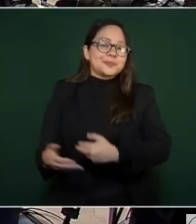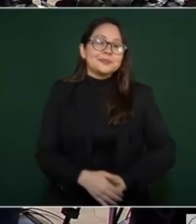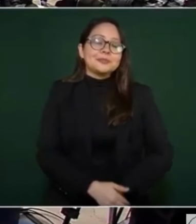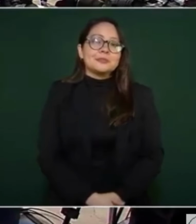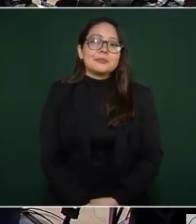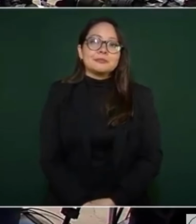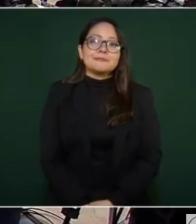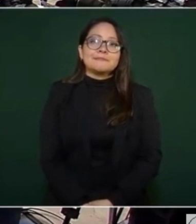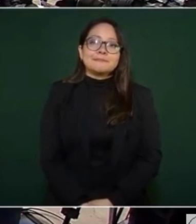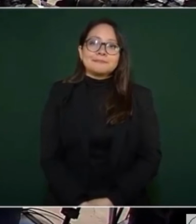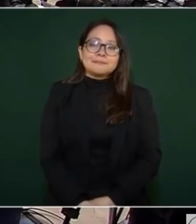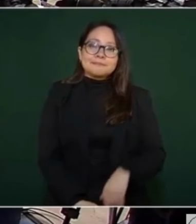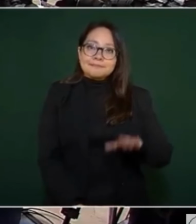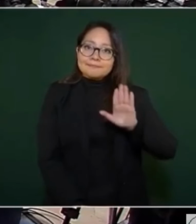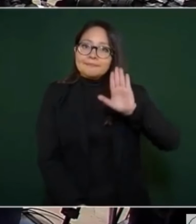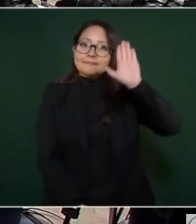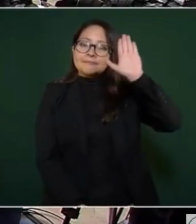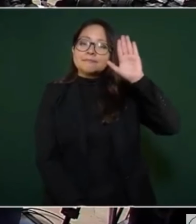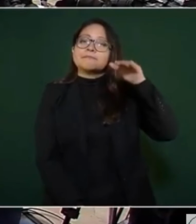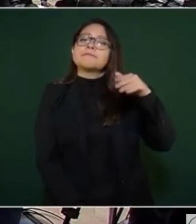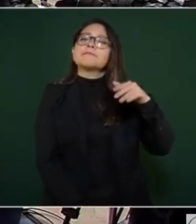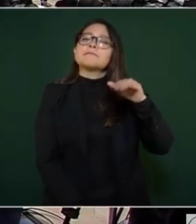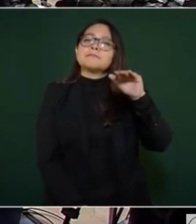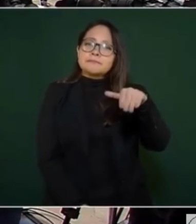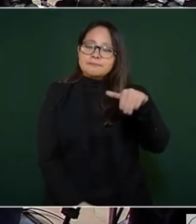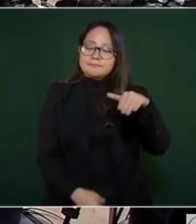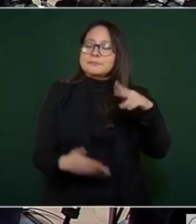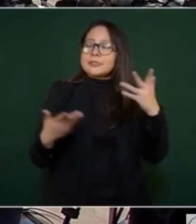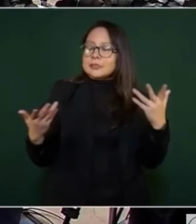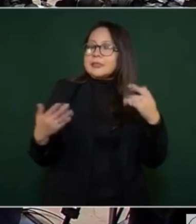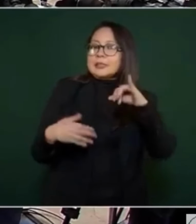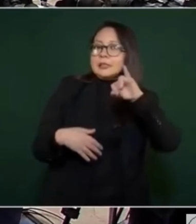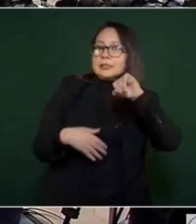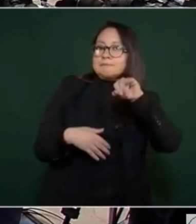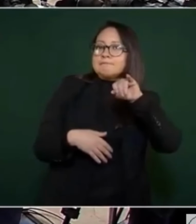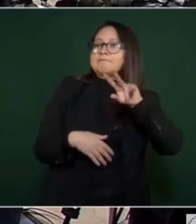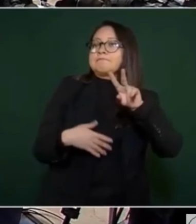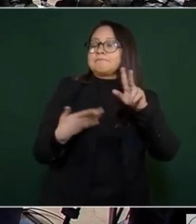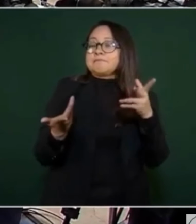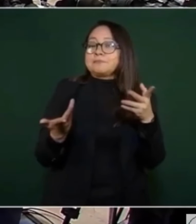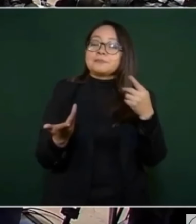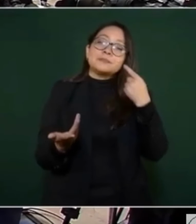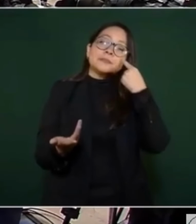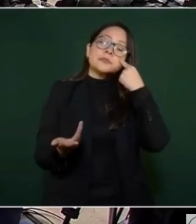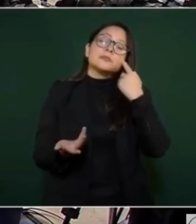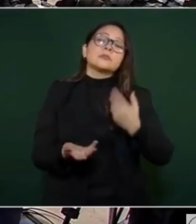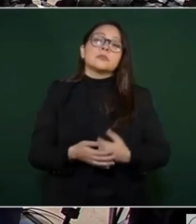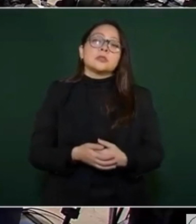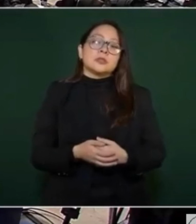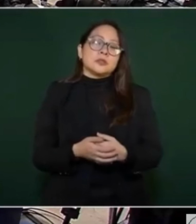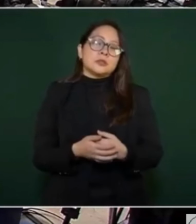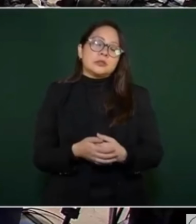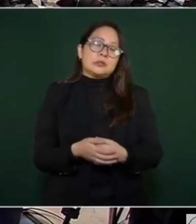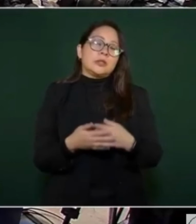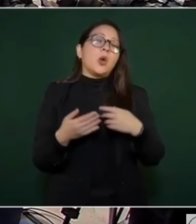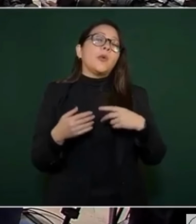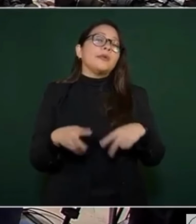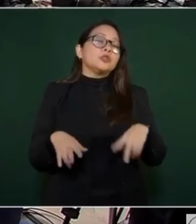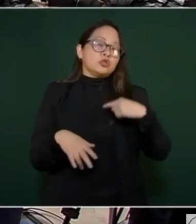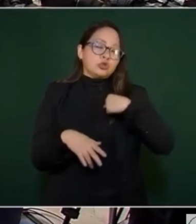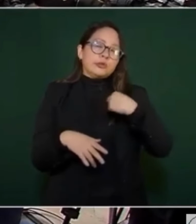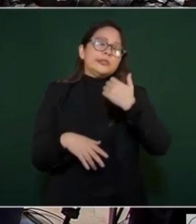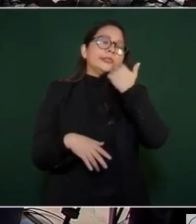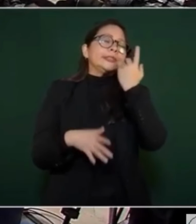presidente. Sí, miren, Son cuatro cosas las que quiero